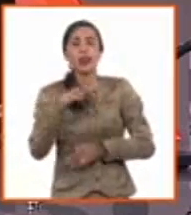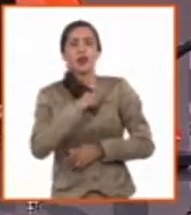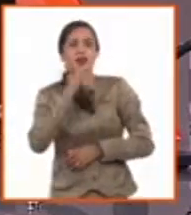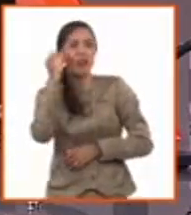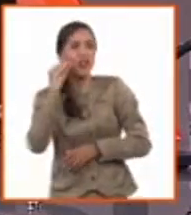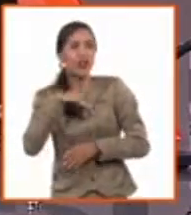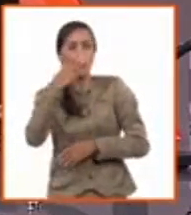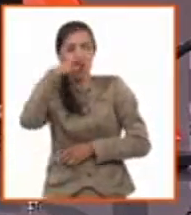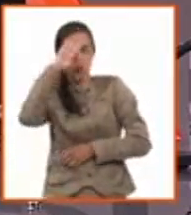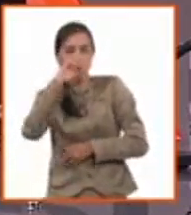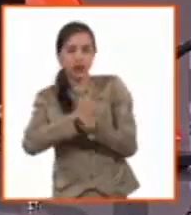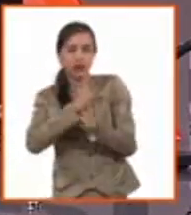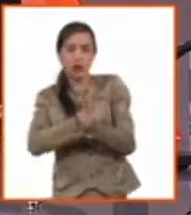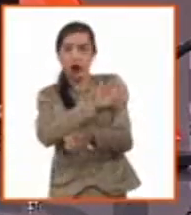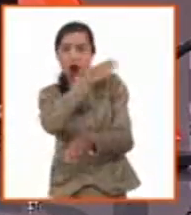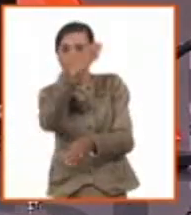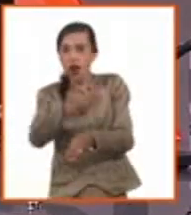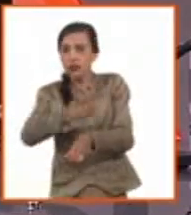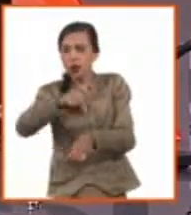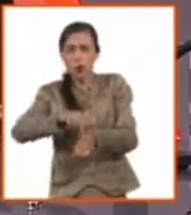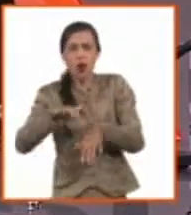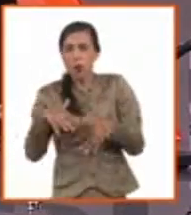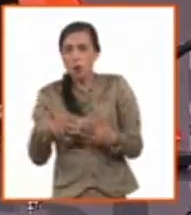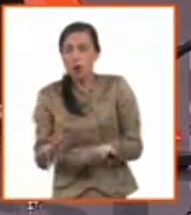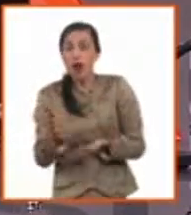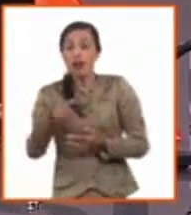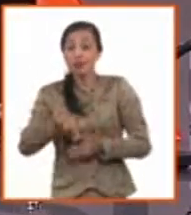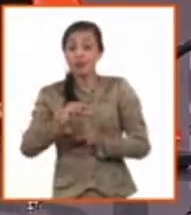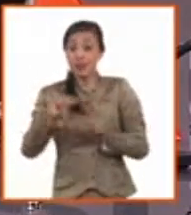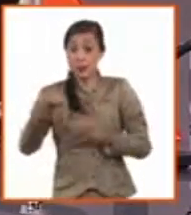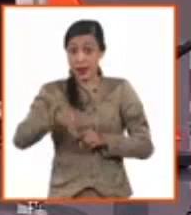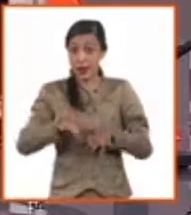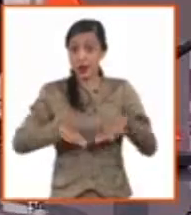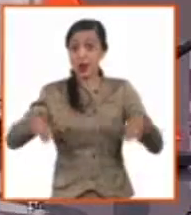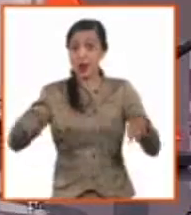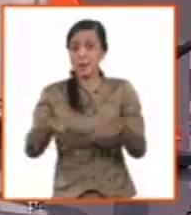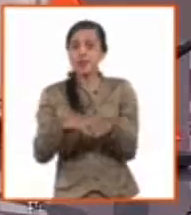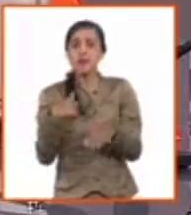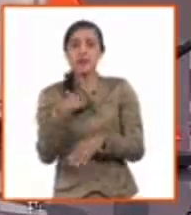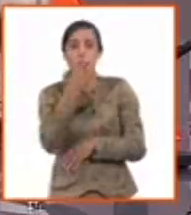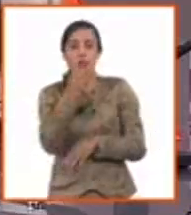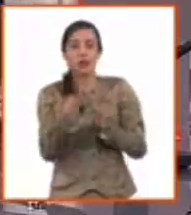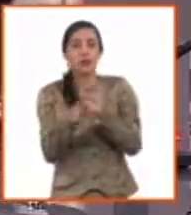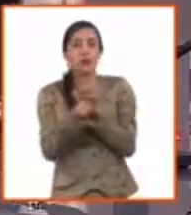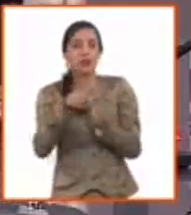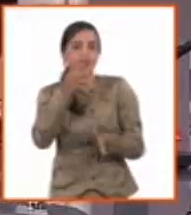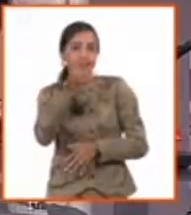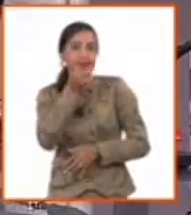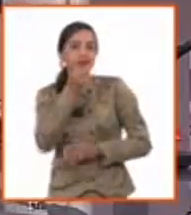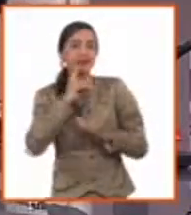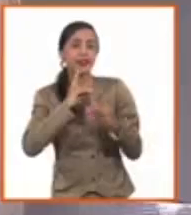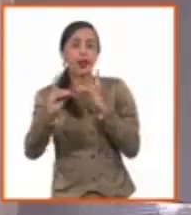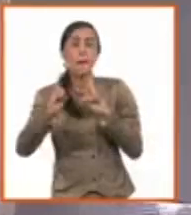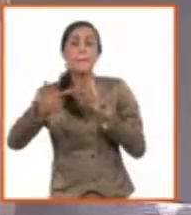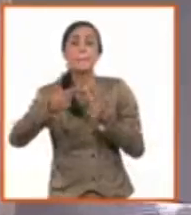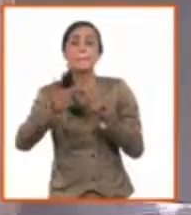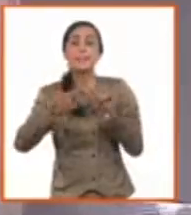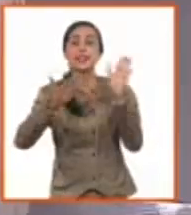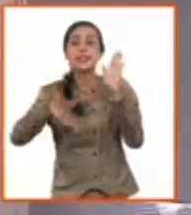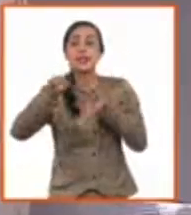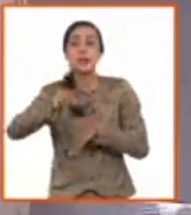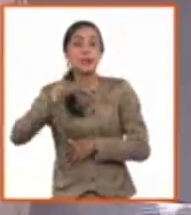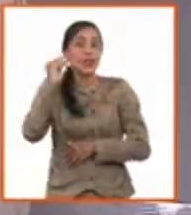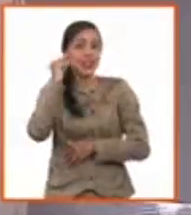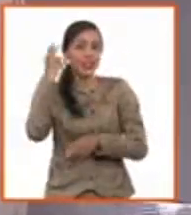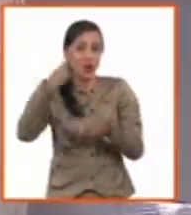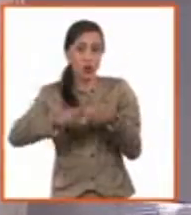llegamos cuál es la estrategia para su desarrollo de eso estaremos hablando hoy en nuestra mesa redonda pre gustaría comenzar pues conversando con la vice ministra de